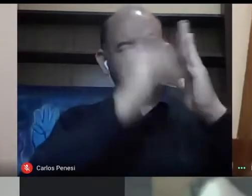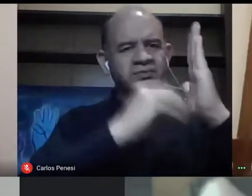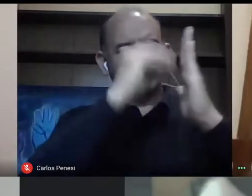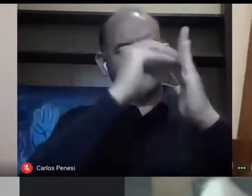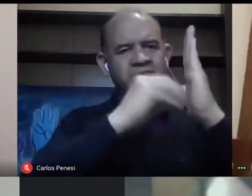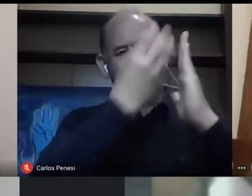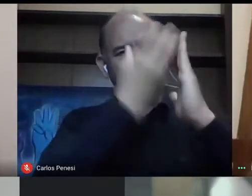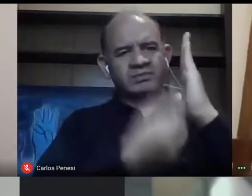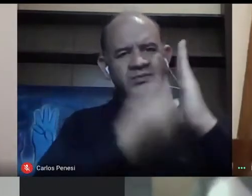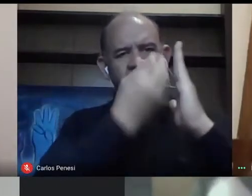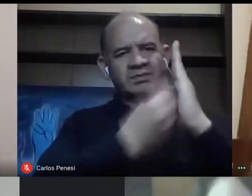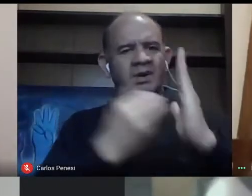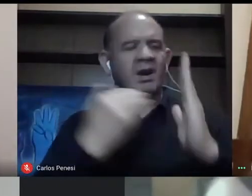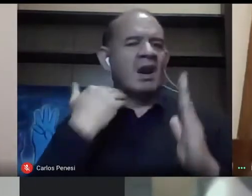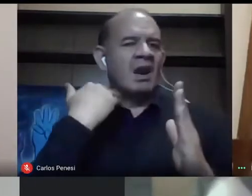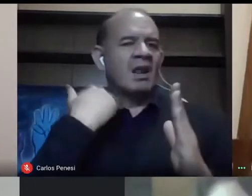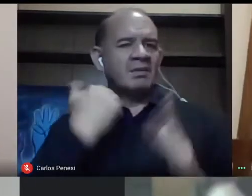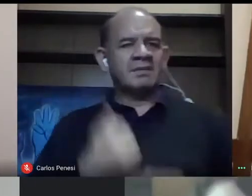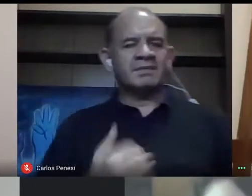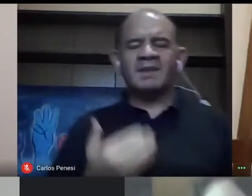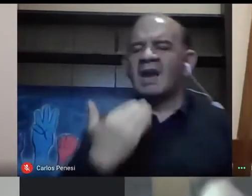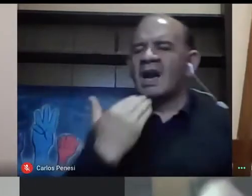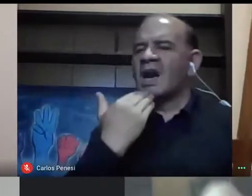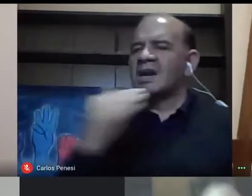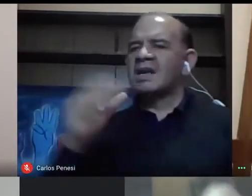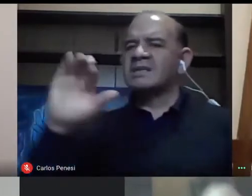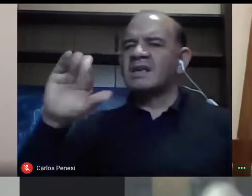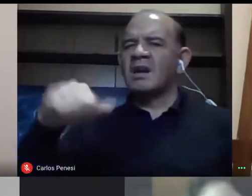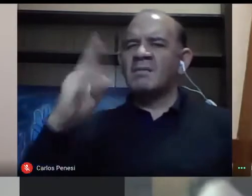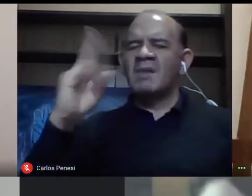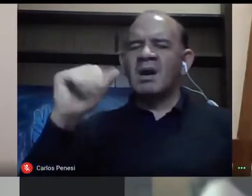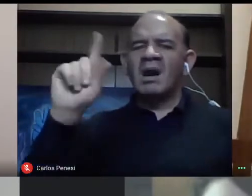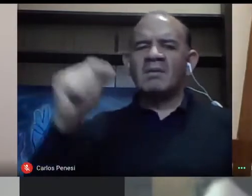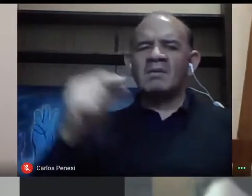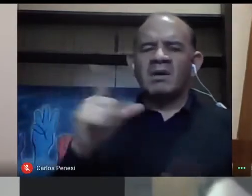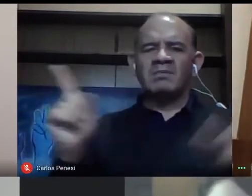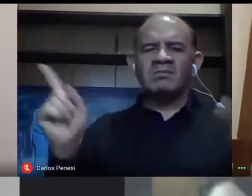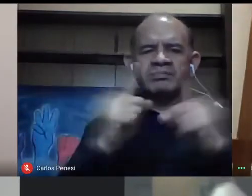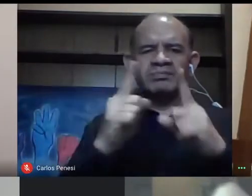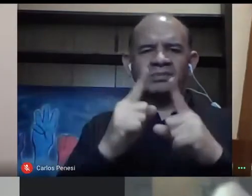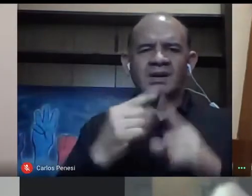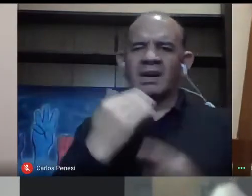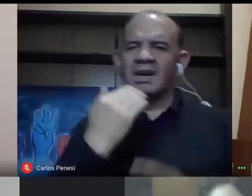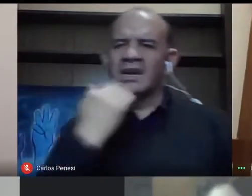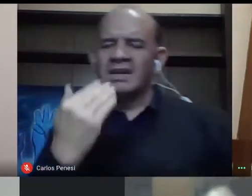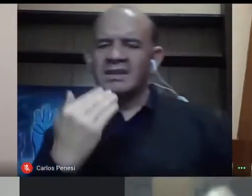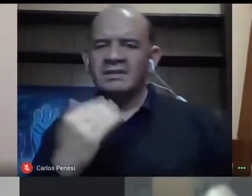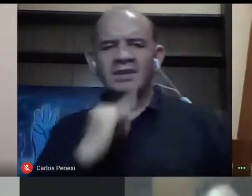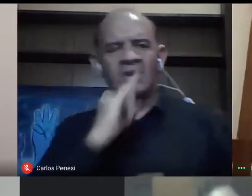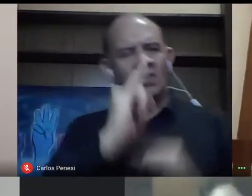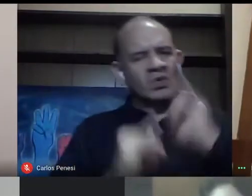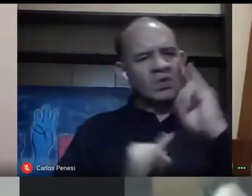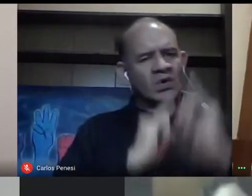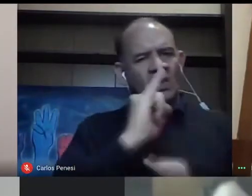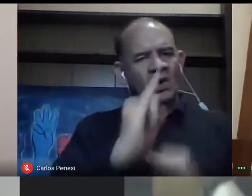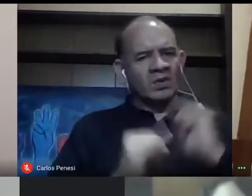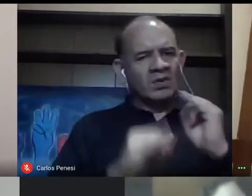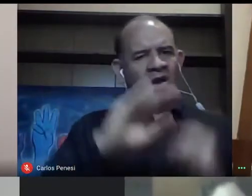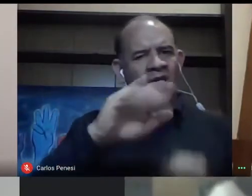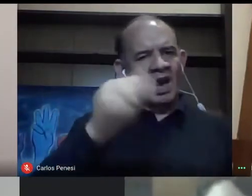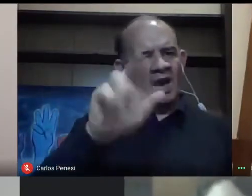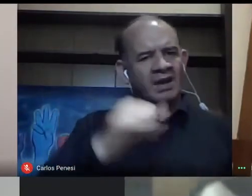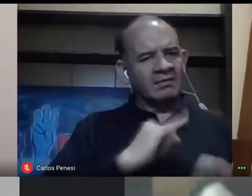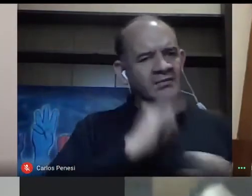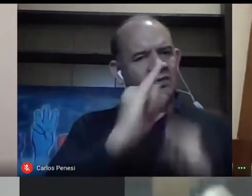Gracias, Pablo, por el resumen impecable que hiciste. Aprovecho para ir contando un dato que se pasó, para